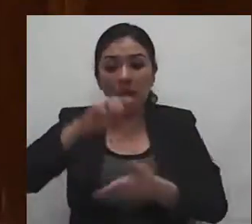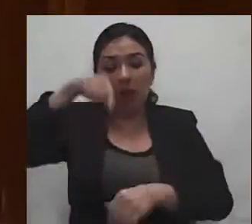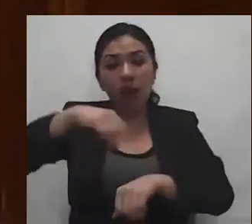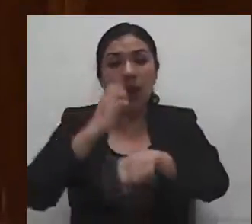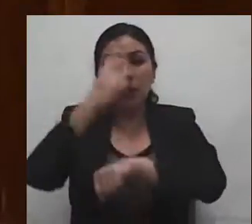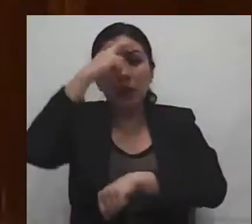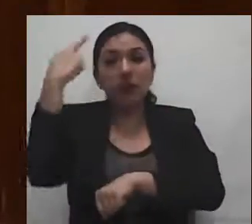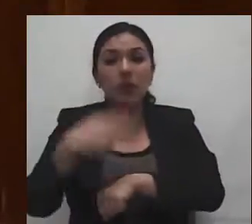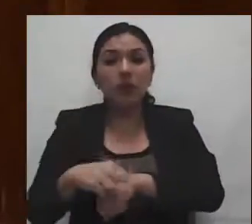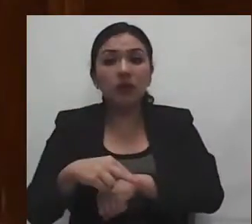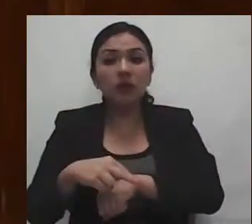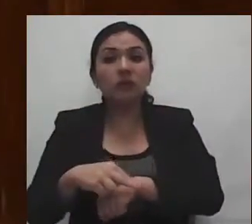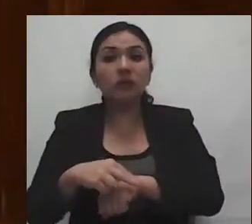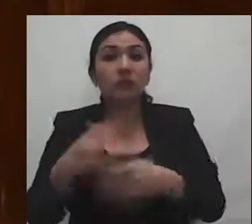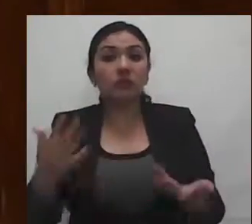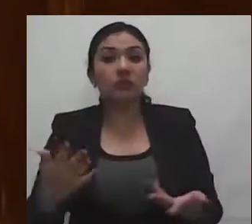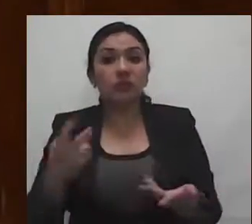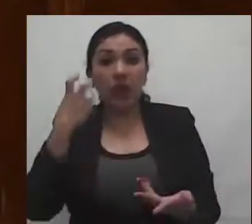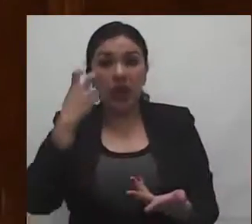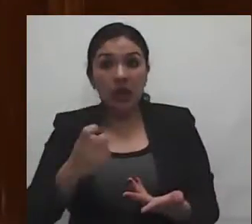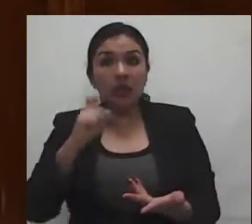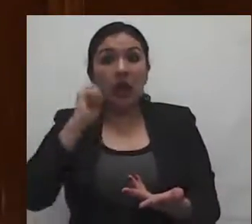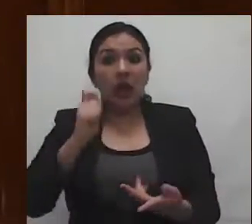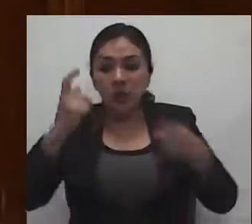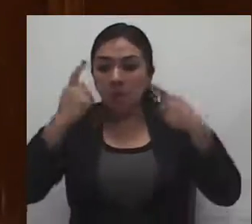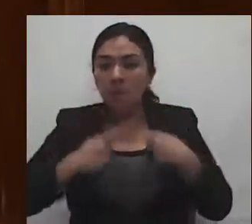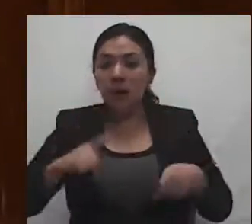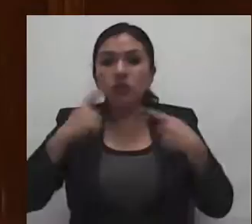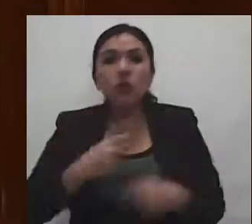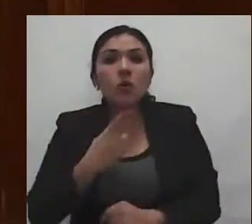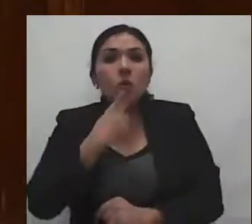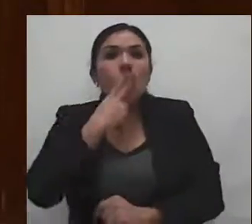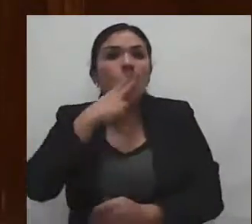México. Se trata de la dignidad de las personas,